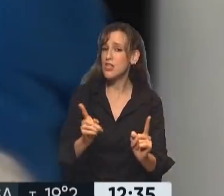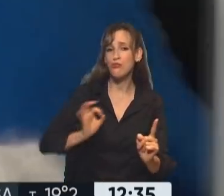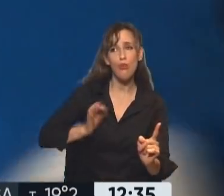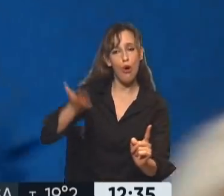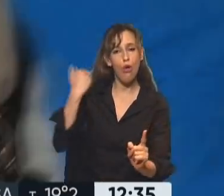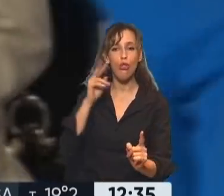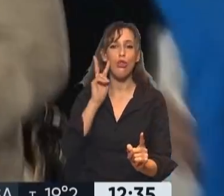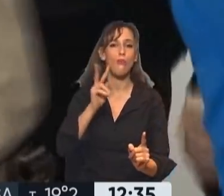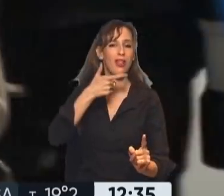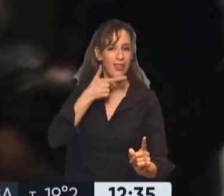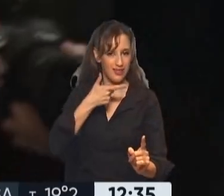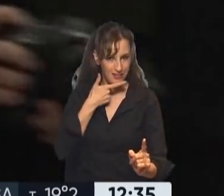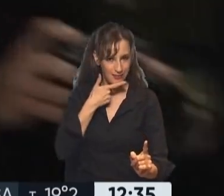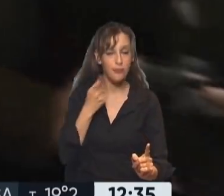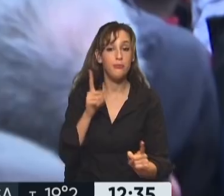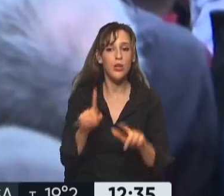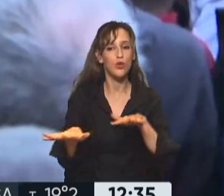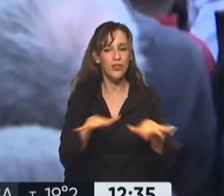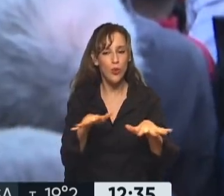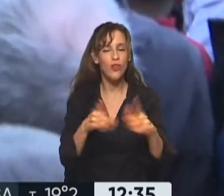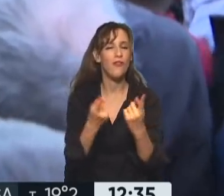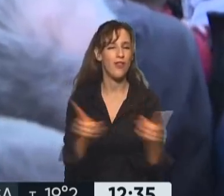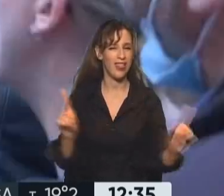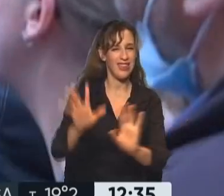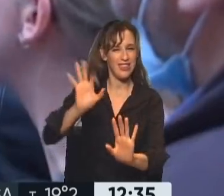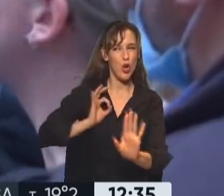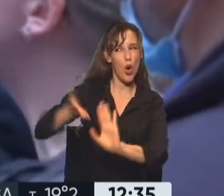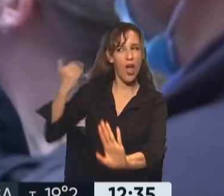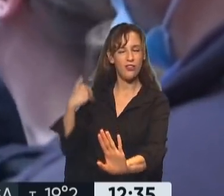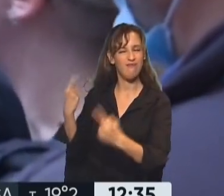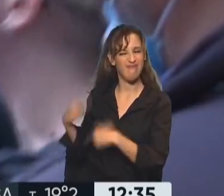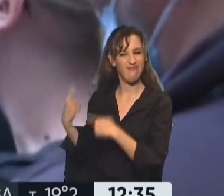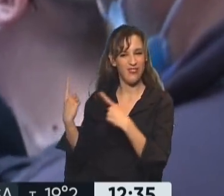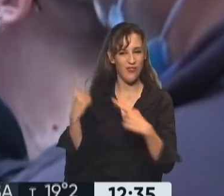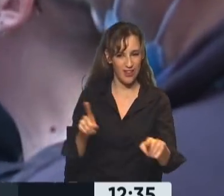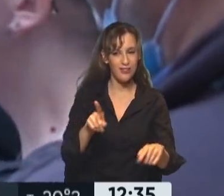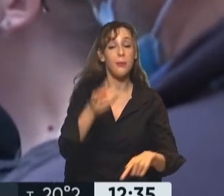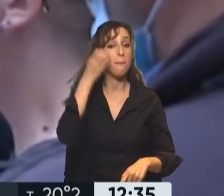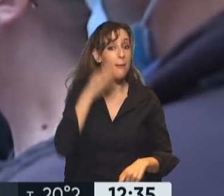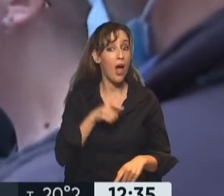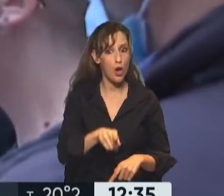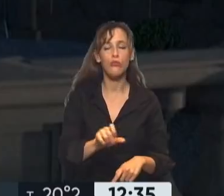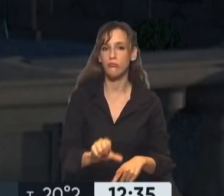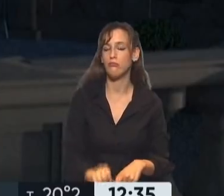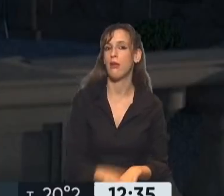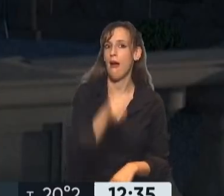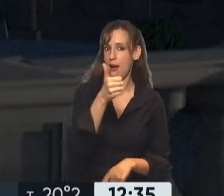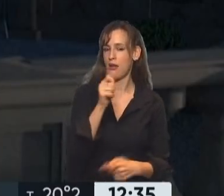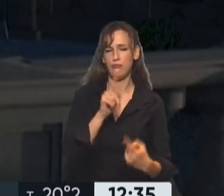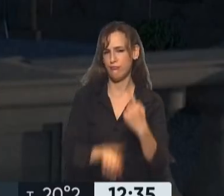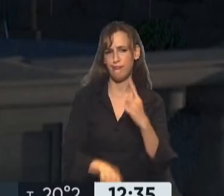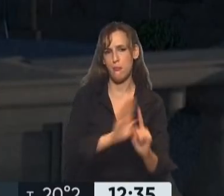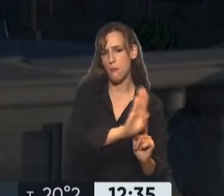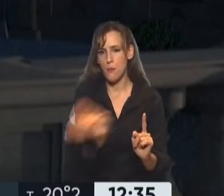2017. Pero el escenario actual es muy distinto al de hace 5 años. Macron ganó la primera vuelta de manera nítida, acercándose